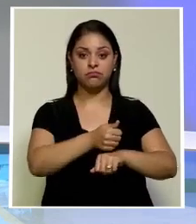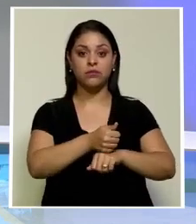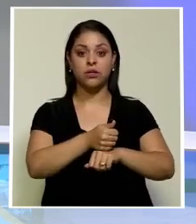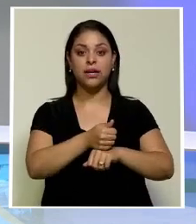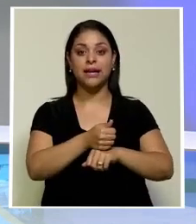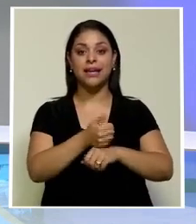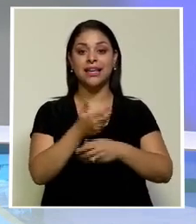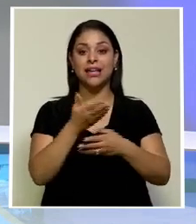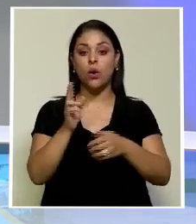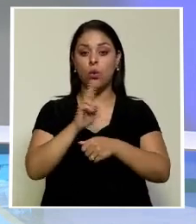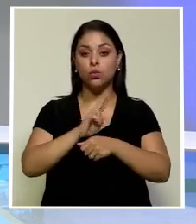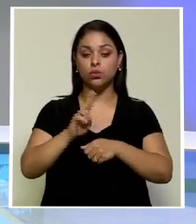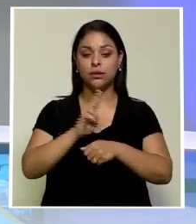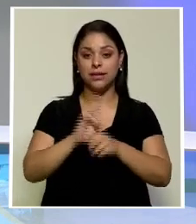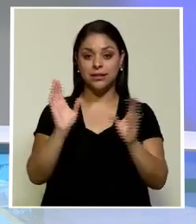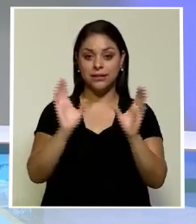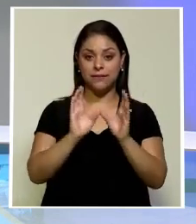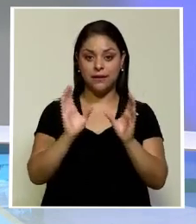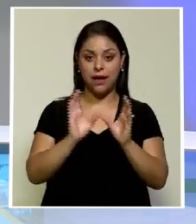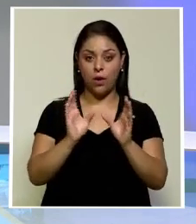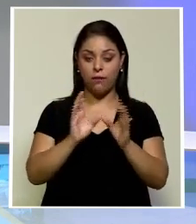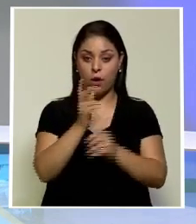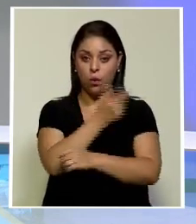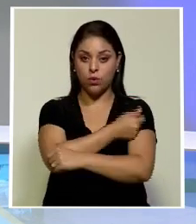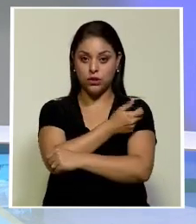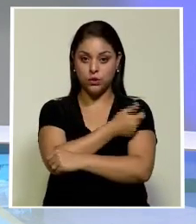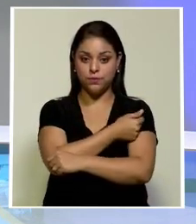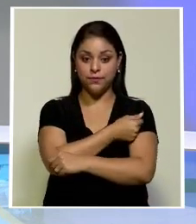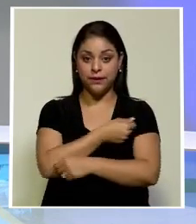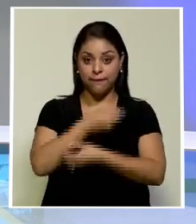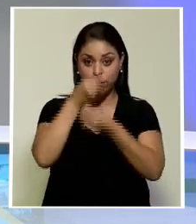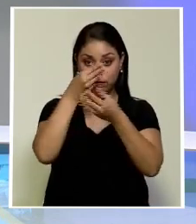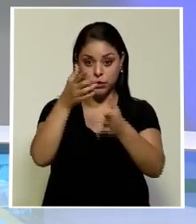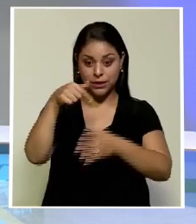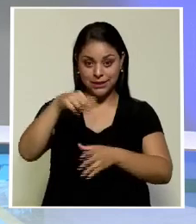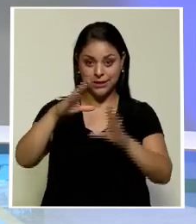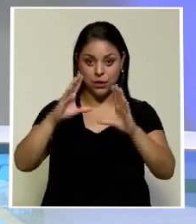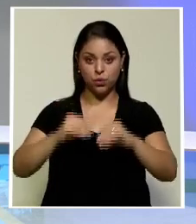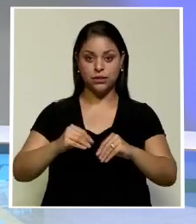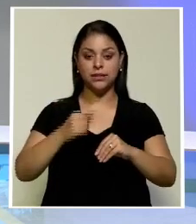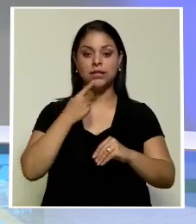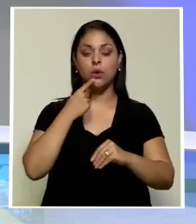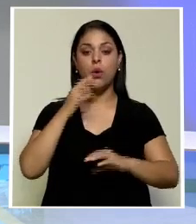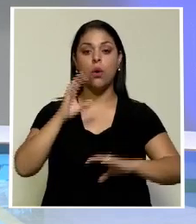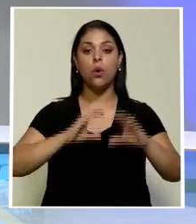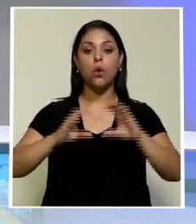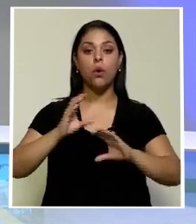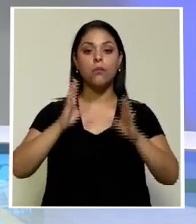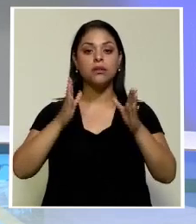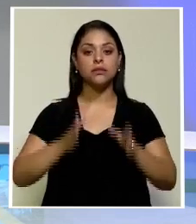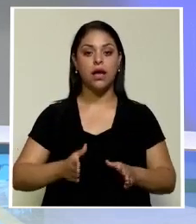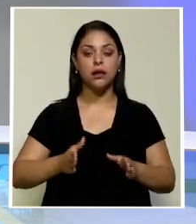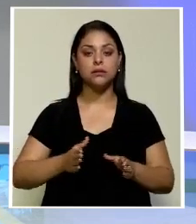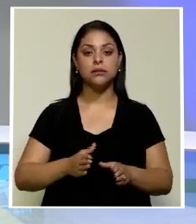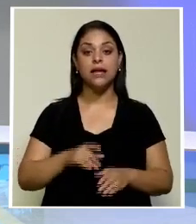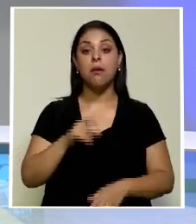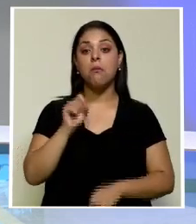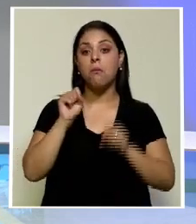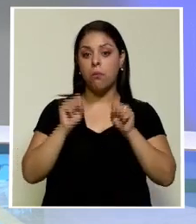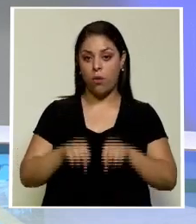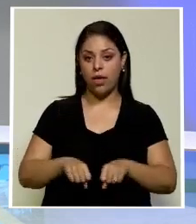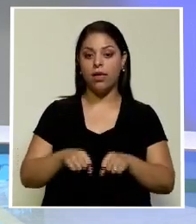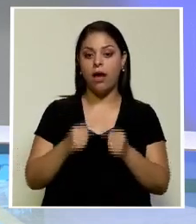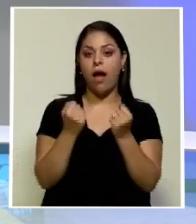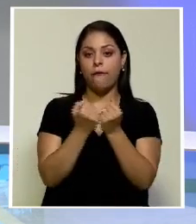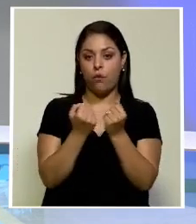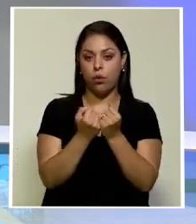de vacunación. Entre la información emitida esta noche dice que los comerciales podrán optar por una modalidad de aforo del